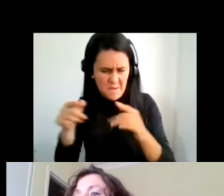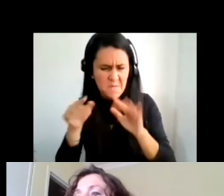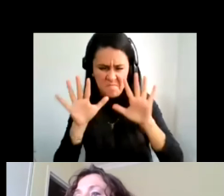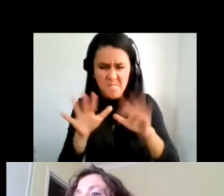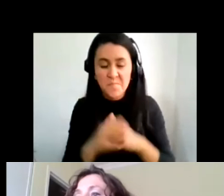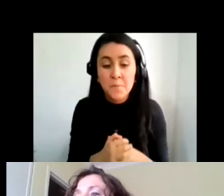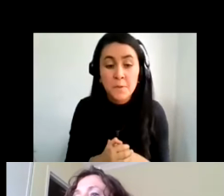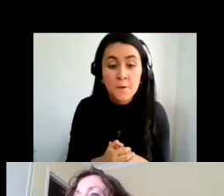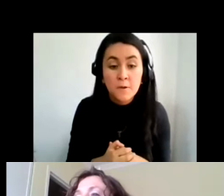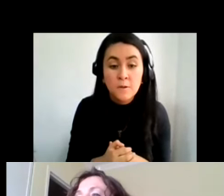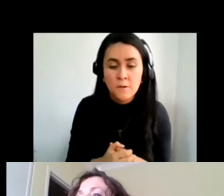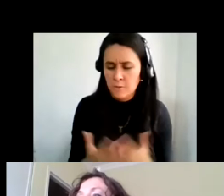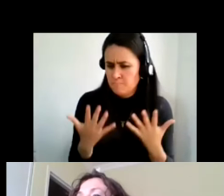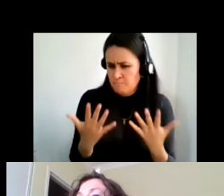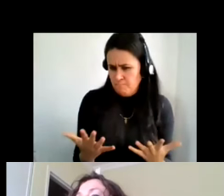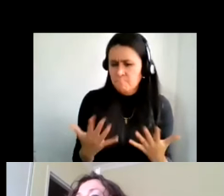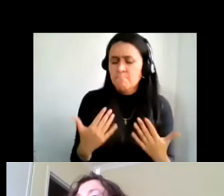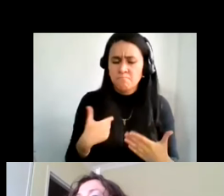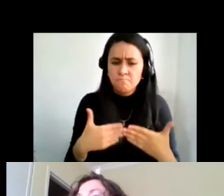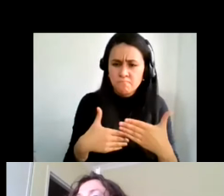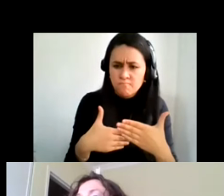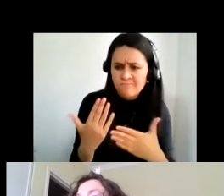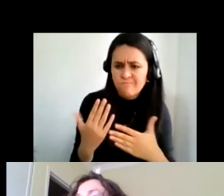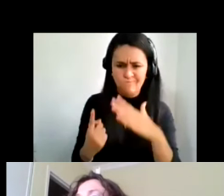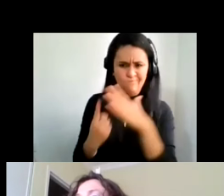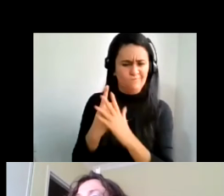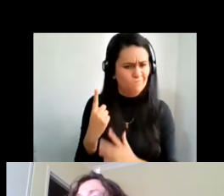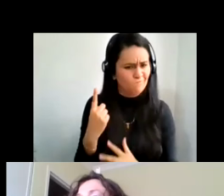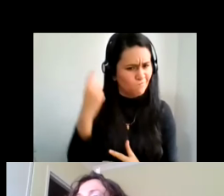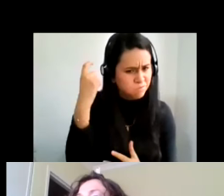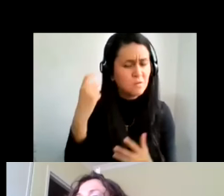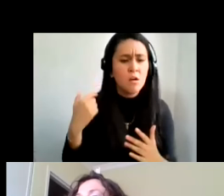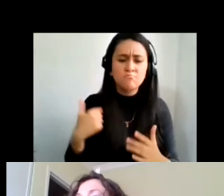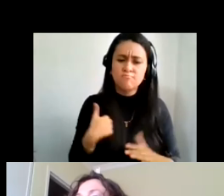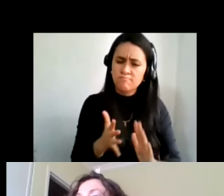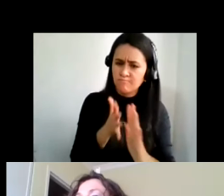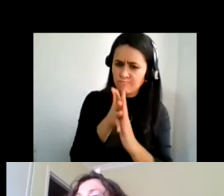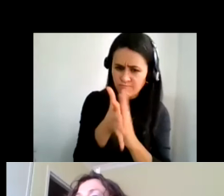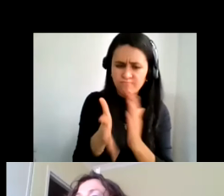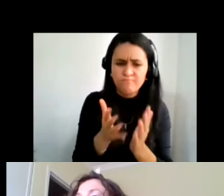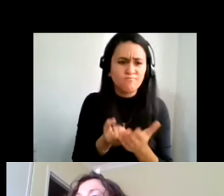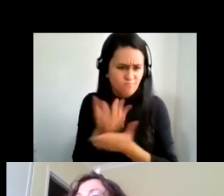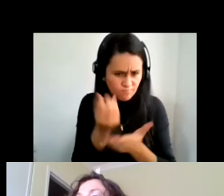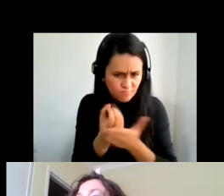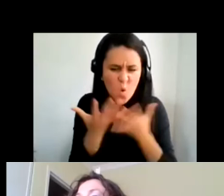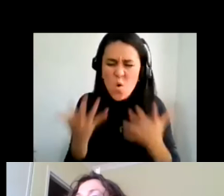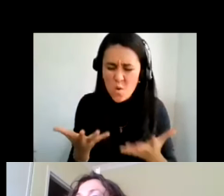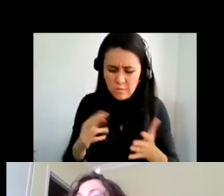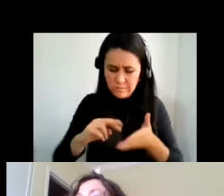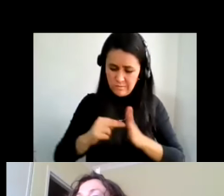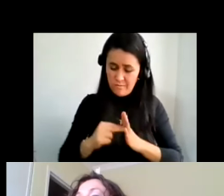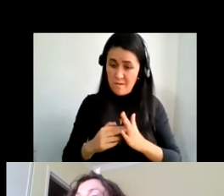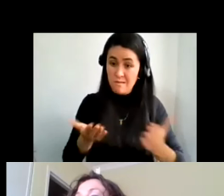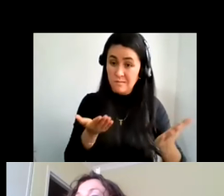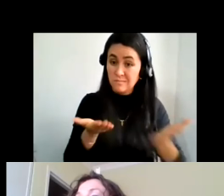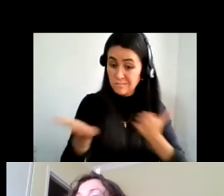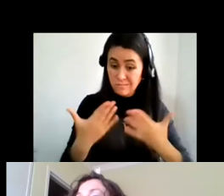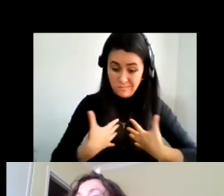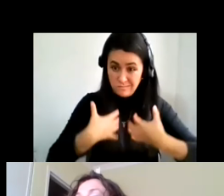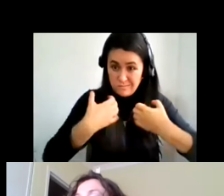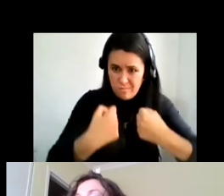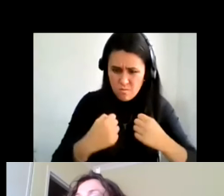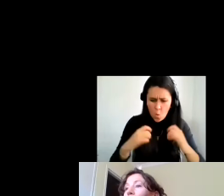really by saying a bit Quiero more about empezar what we hablando un mean poco when más we talk acerca of de lo que service queremos coverage. decir cuando hablamos de la We'll define cobertura de servicios it being